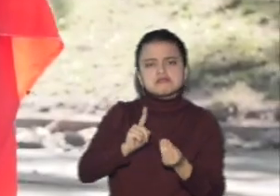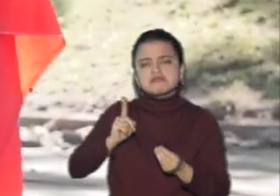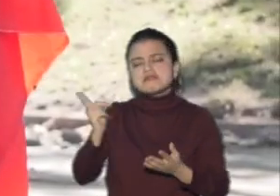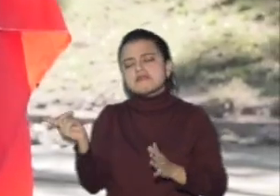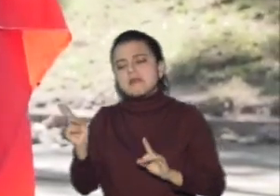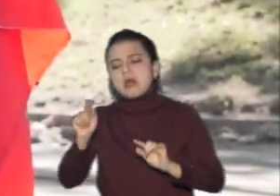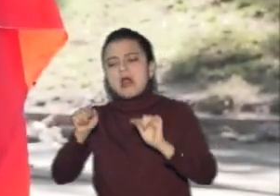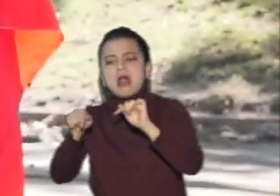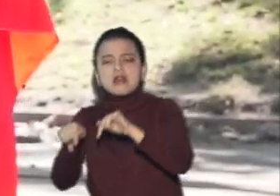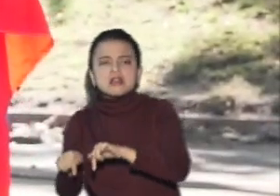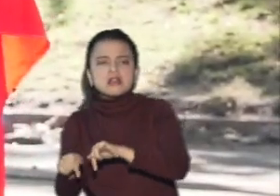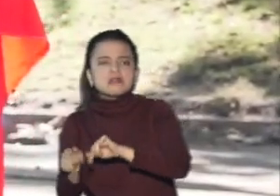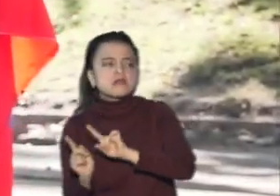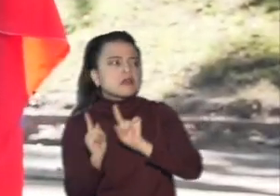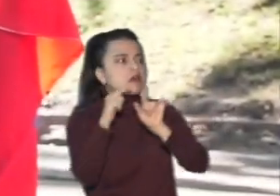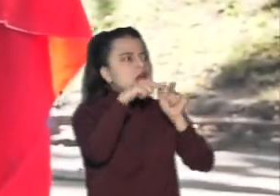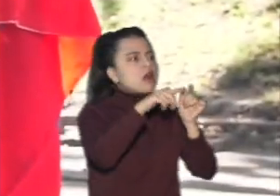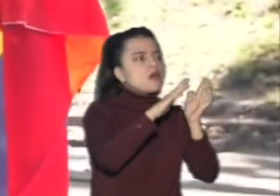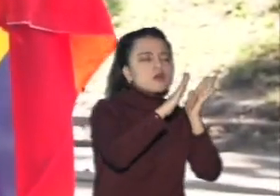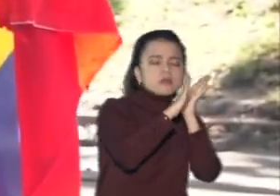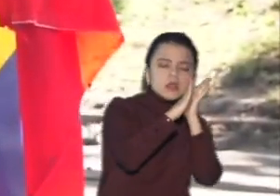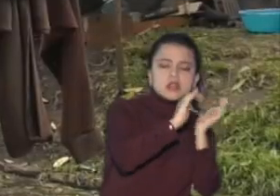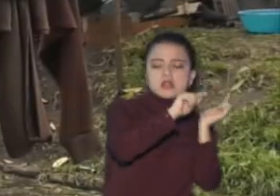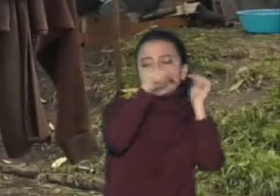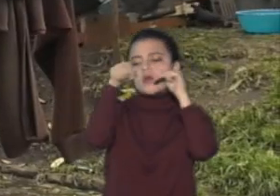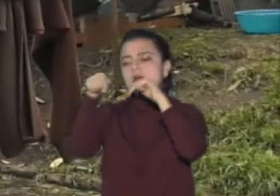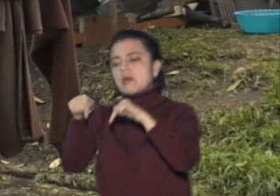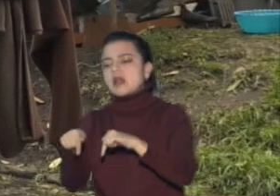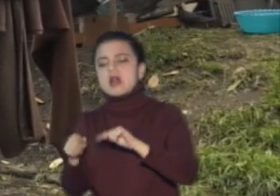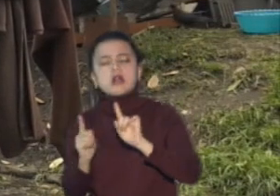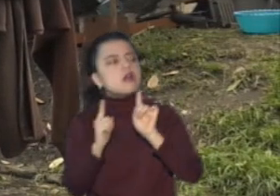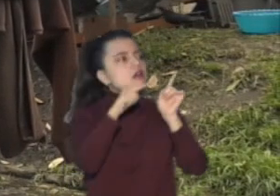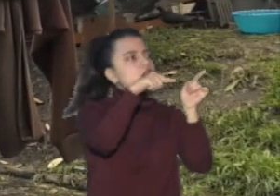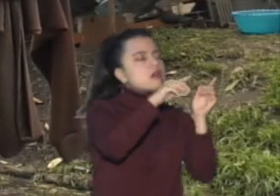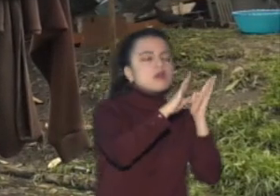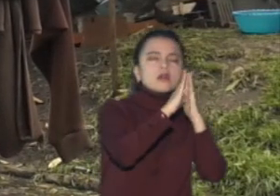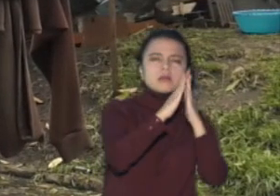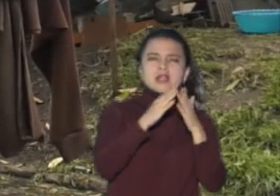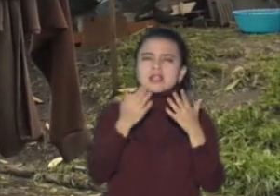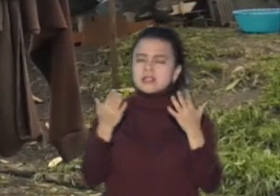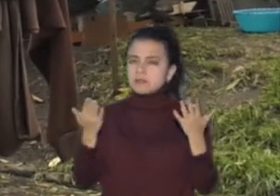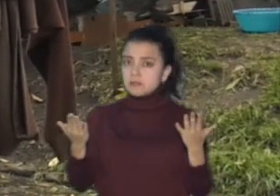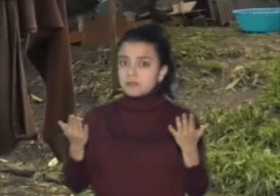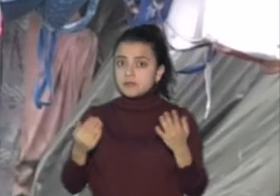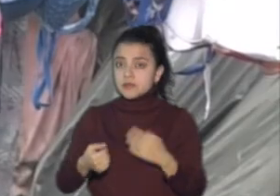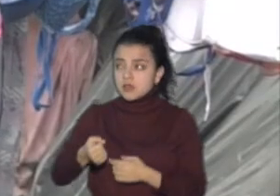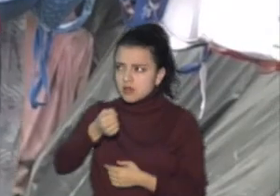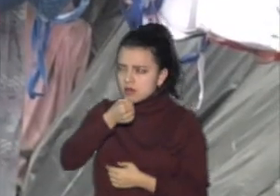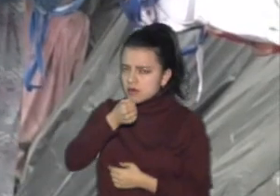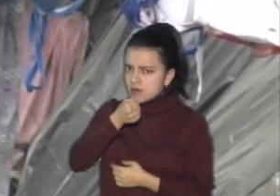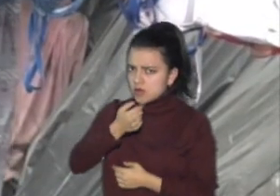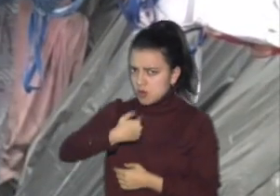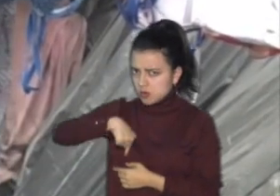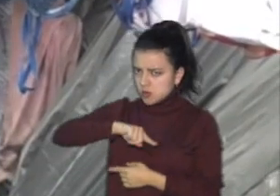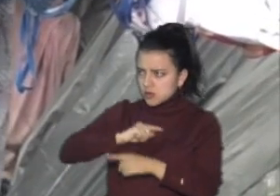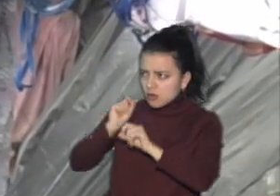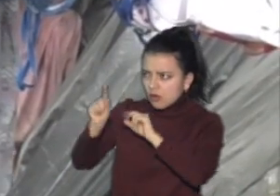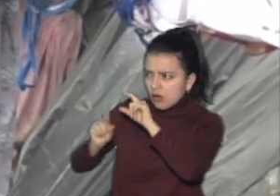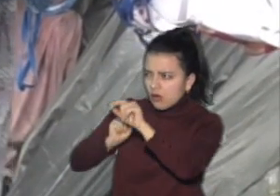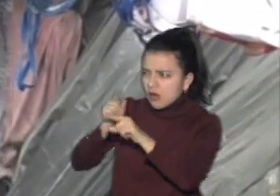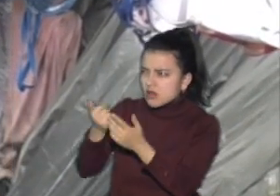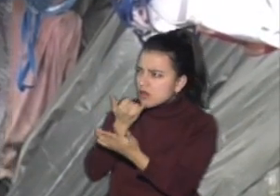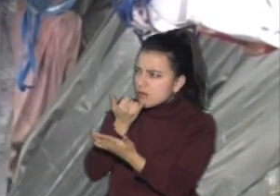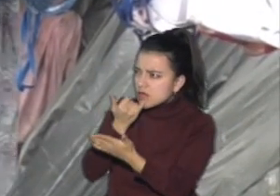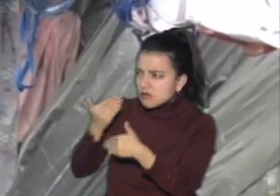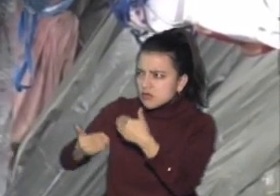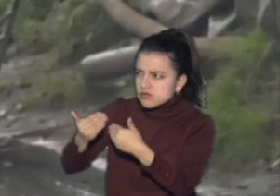a dormir. Lo que conoció Noticentro 1 CMI en las últimas horas es que el juzgado quinto civil del circuito